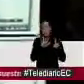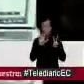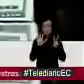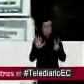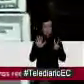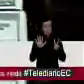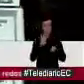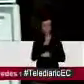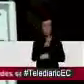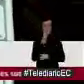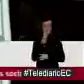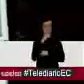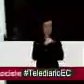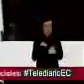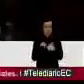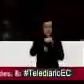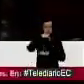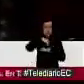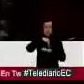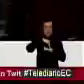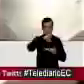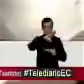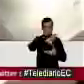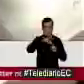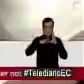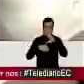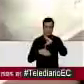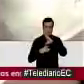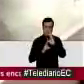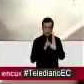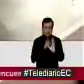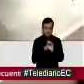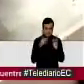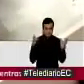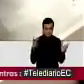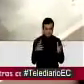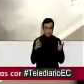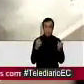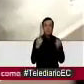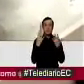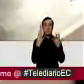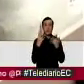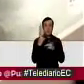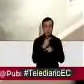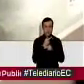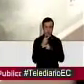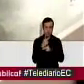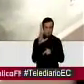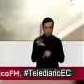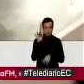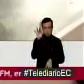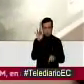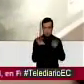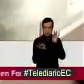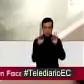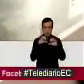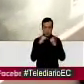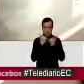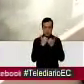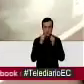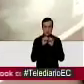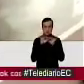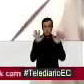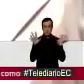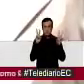miembros asociados en 4 continentes. El Consejo Directivo del CIAT está integrado por 9 consejeros elegidos por la Asamblea General. Debido